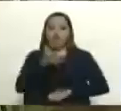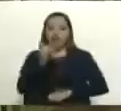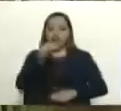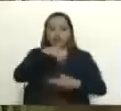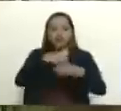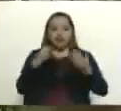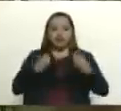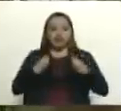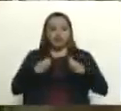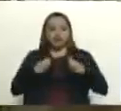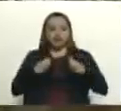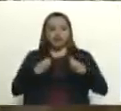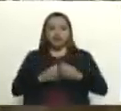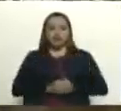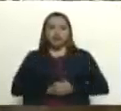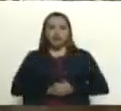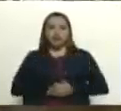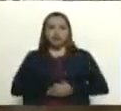así como la de la República.